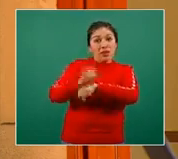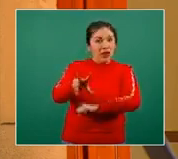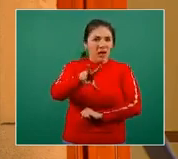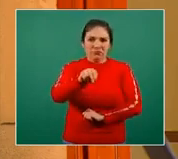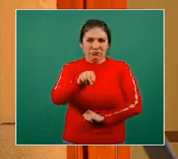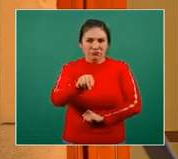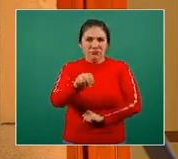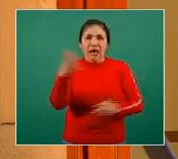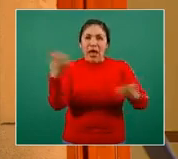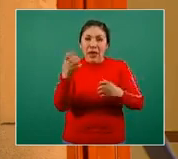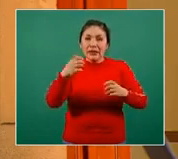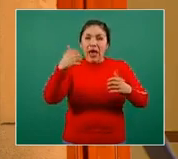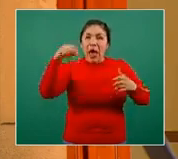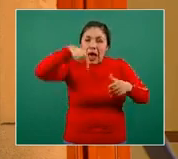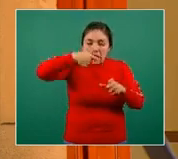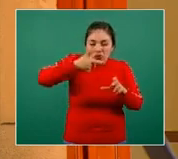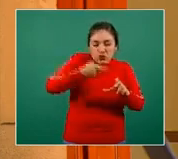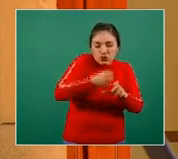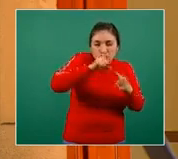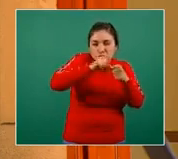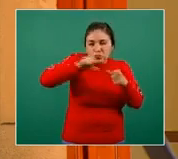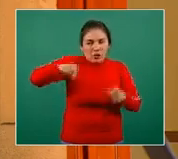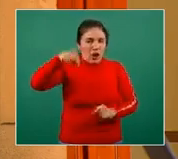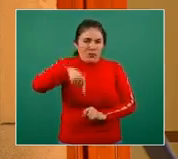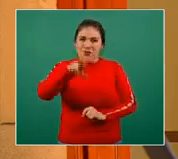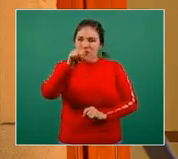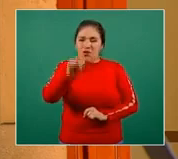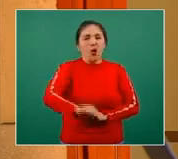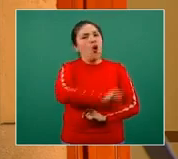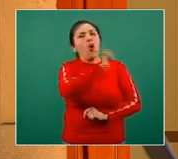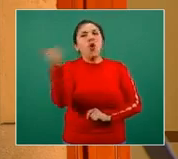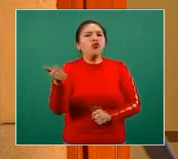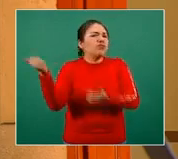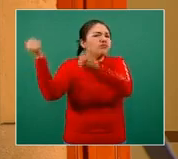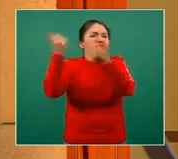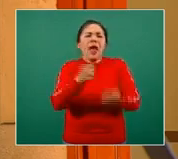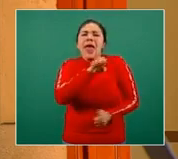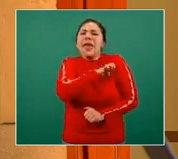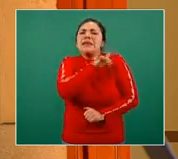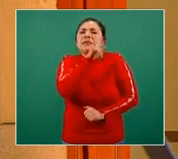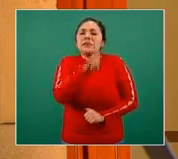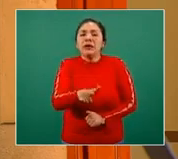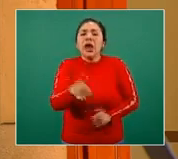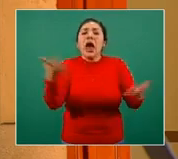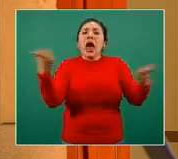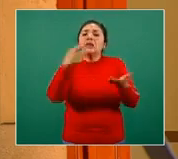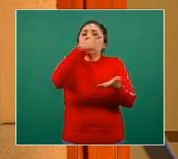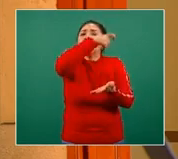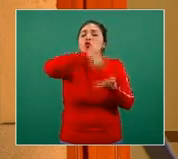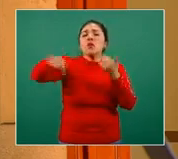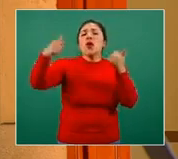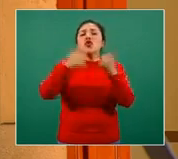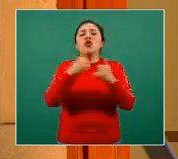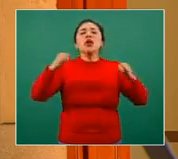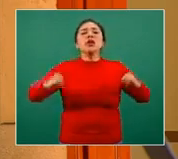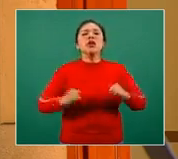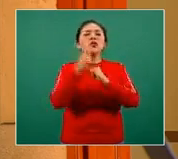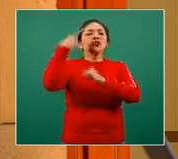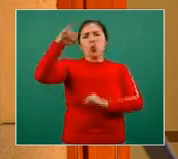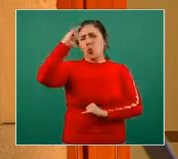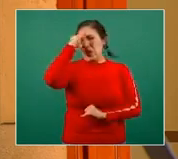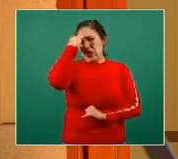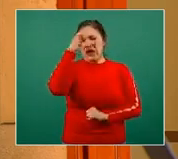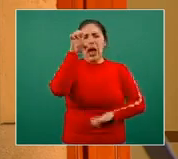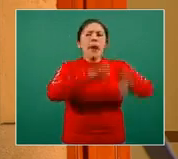y que se envasarán aquí en México, sino un embarque especial que fue contratado al Instituto Serológico de la India, una